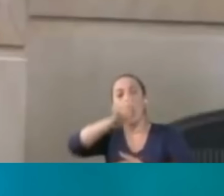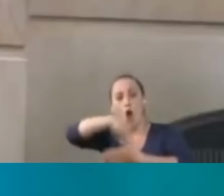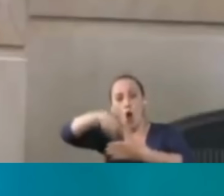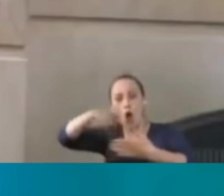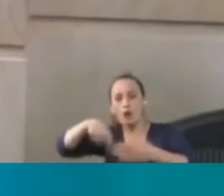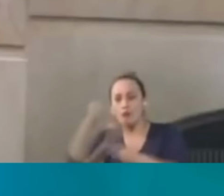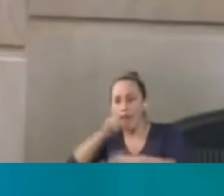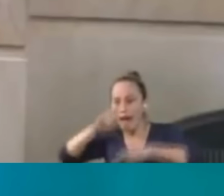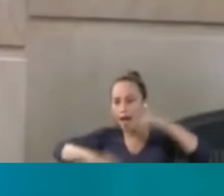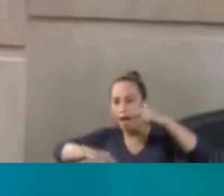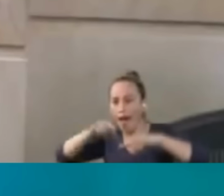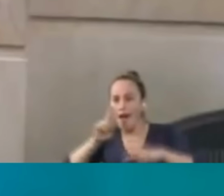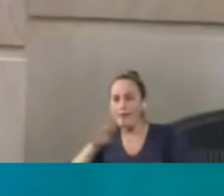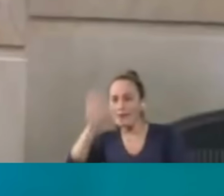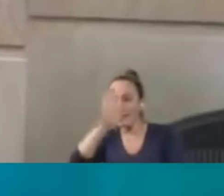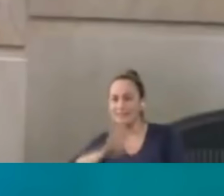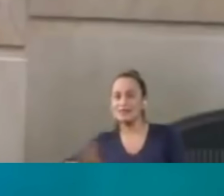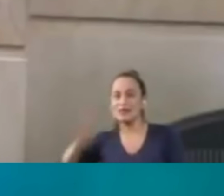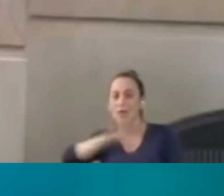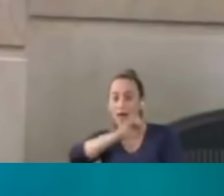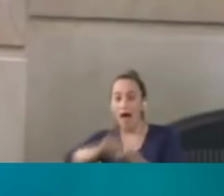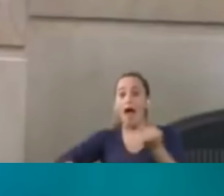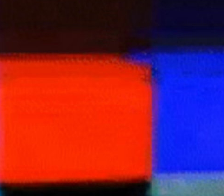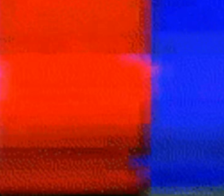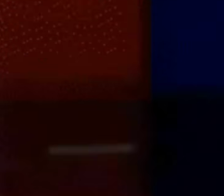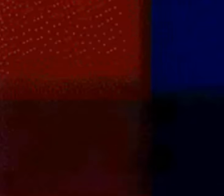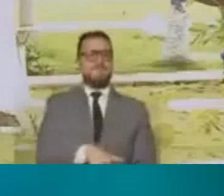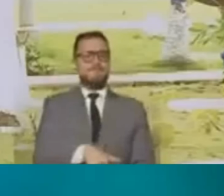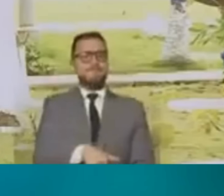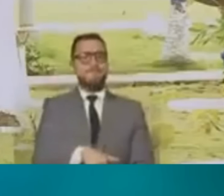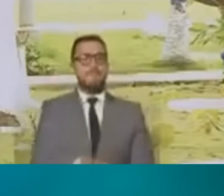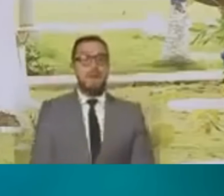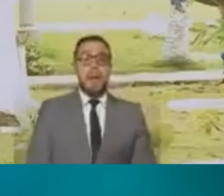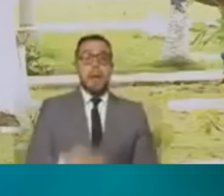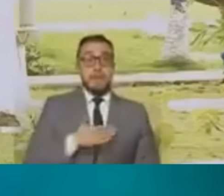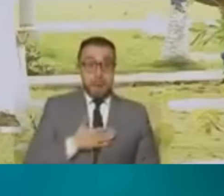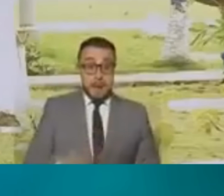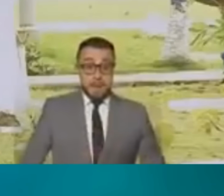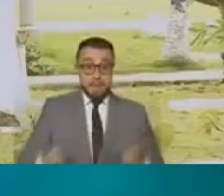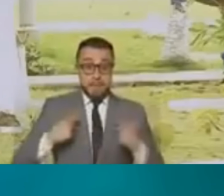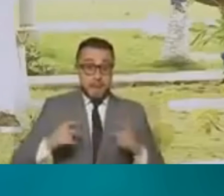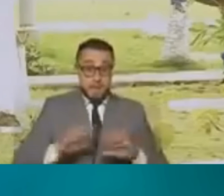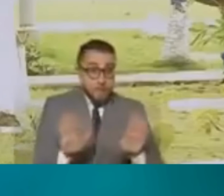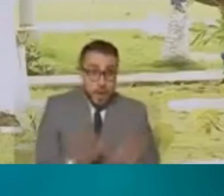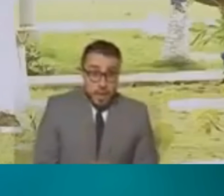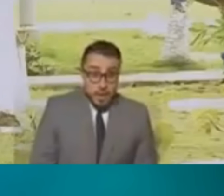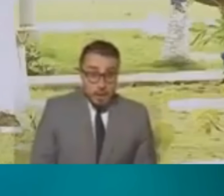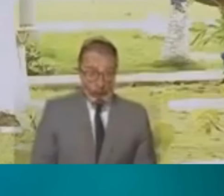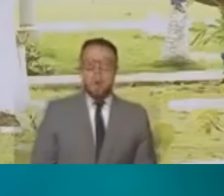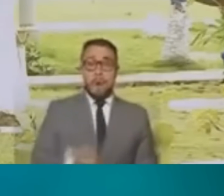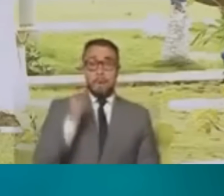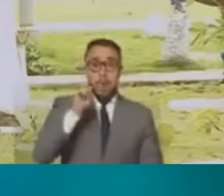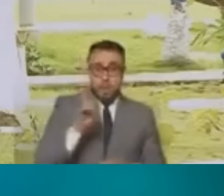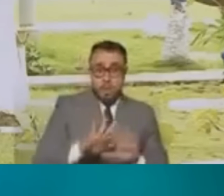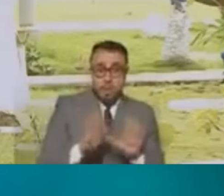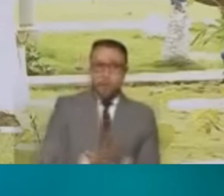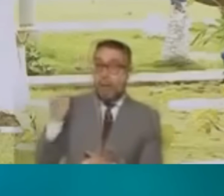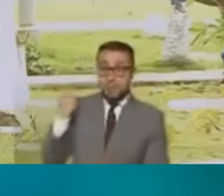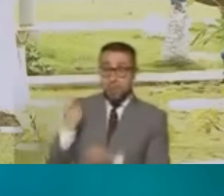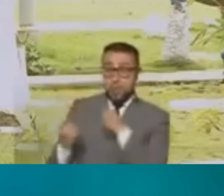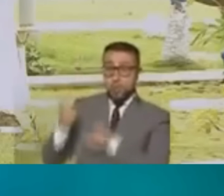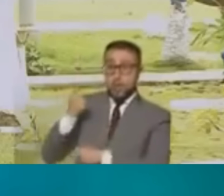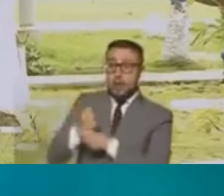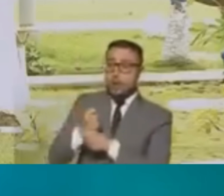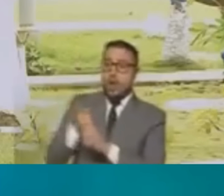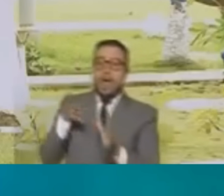nacional forjado por el gobierno de Álvaro Uribe Vélez. Pero no solo ha sido en mi vida política, sino también personal. Hace casi un año